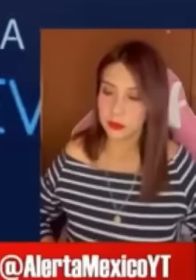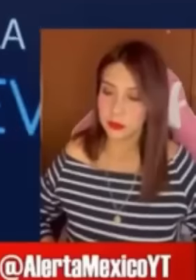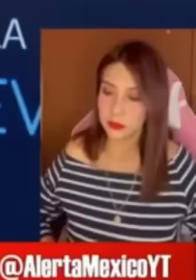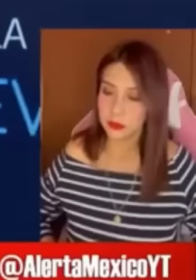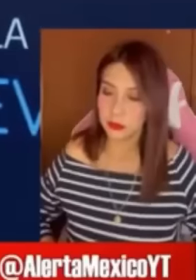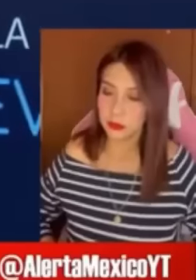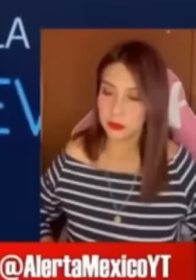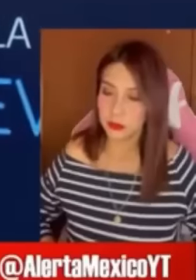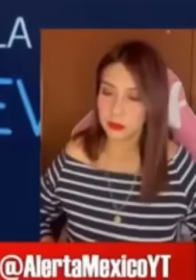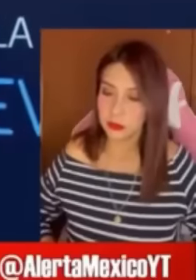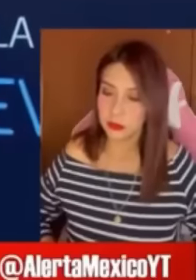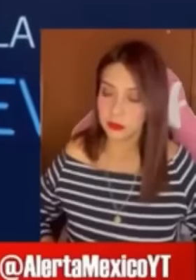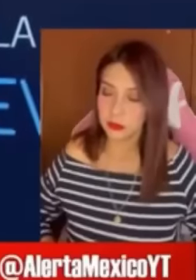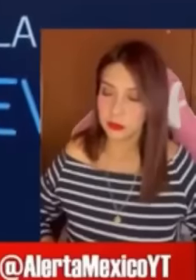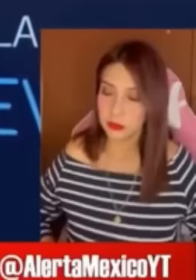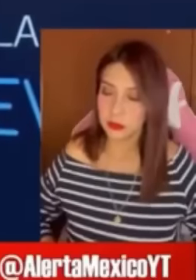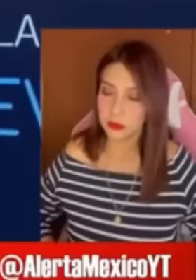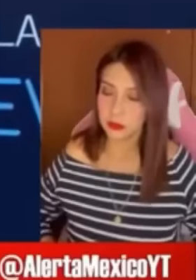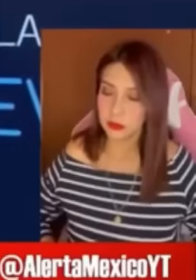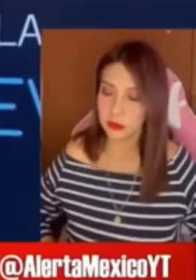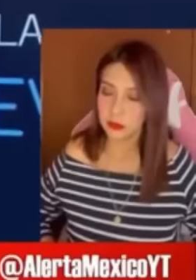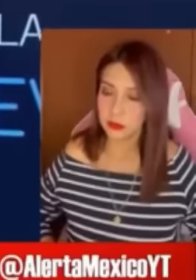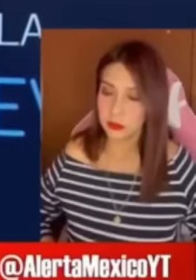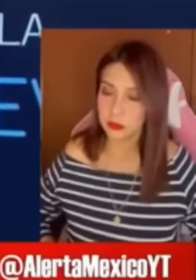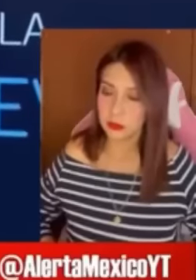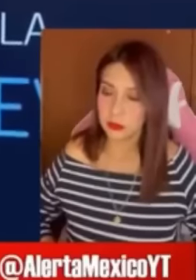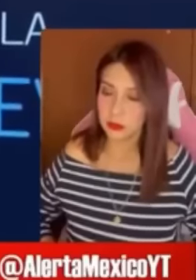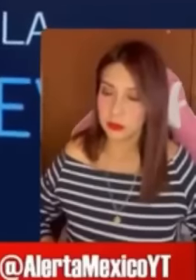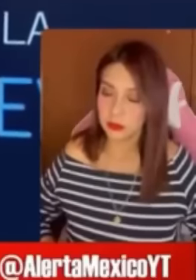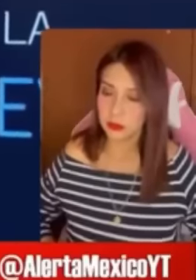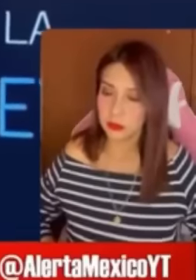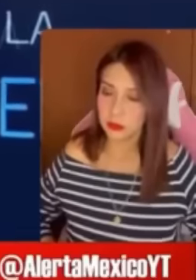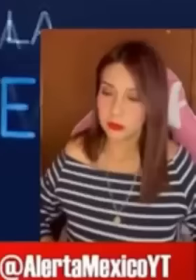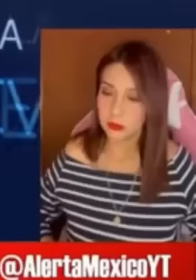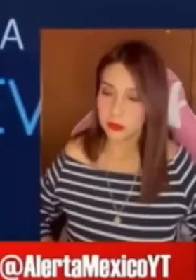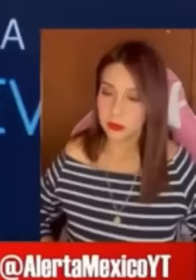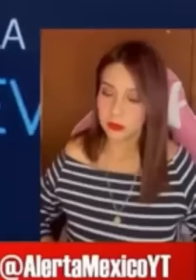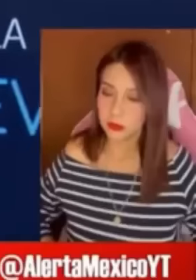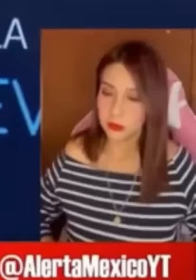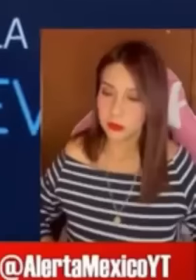sí, claro. la respuesta en un momento. Continuamos.